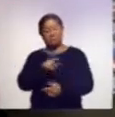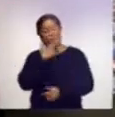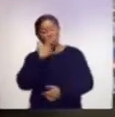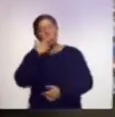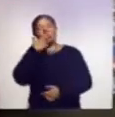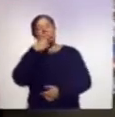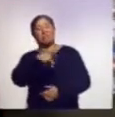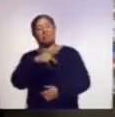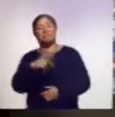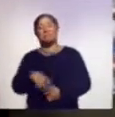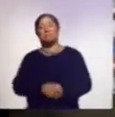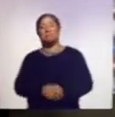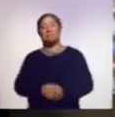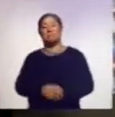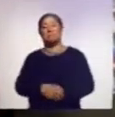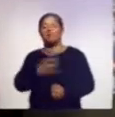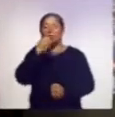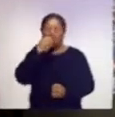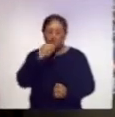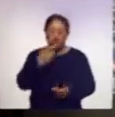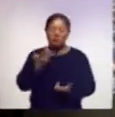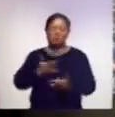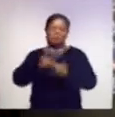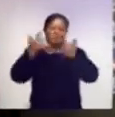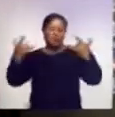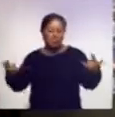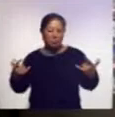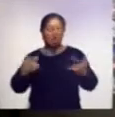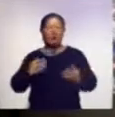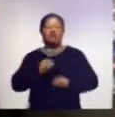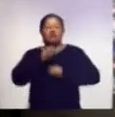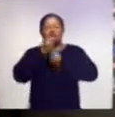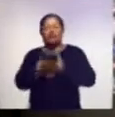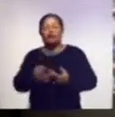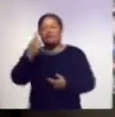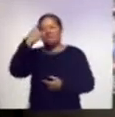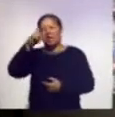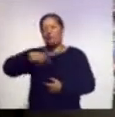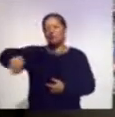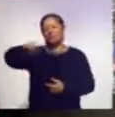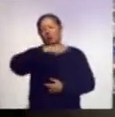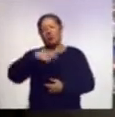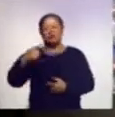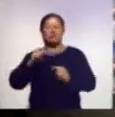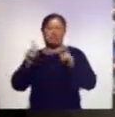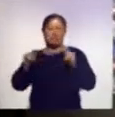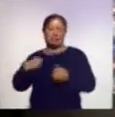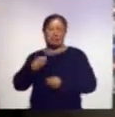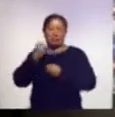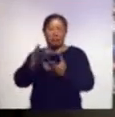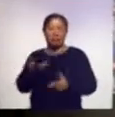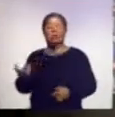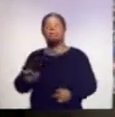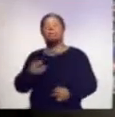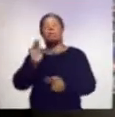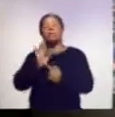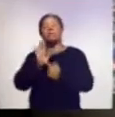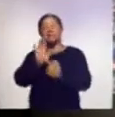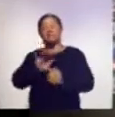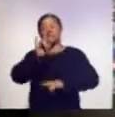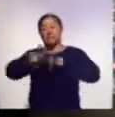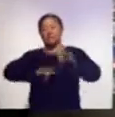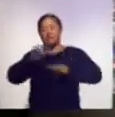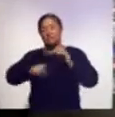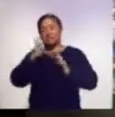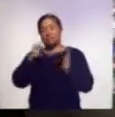ganadera, gastronómica e histórica que ofrece Tlaxcala al turismo. Esto al presentarse el programa de la Feria 2019 en Punto